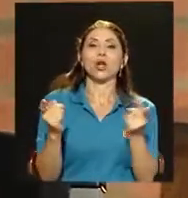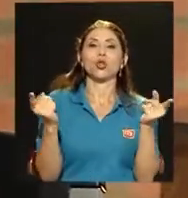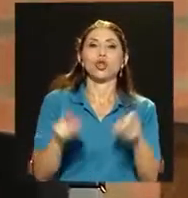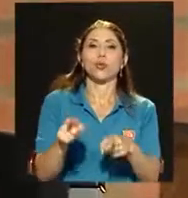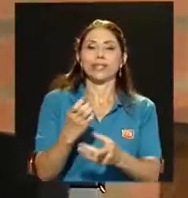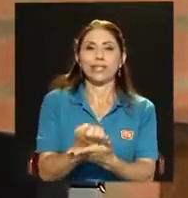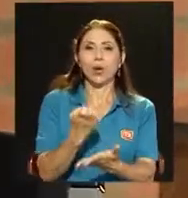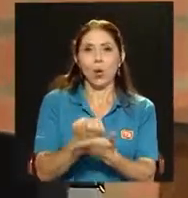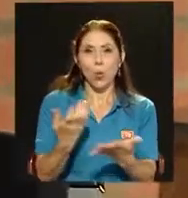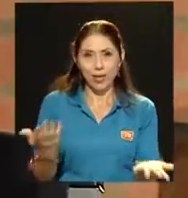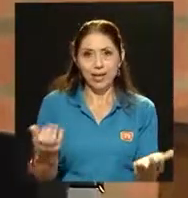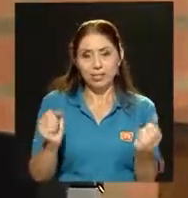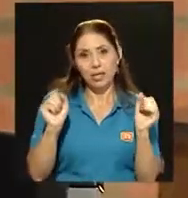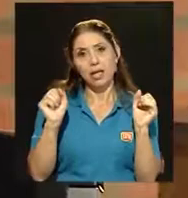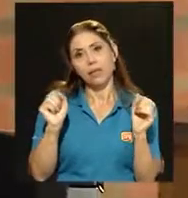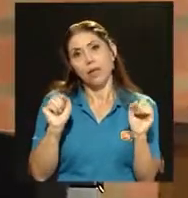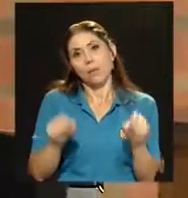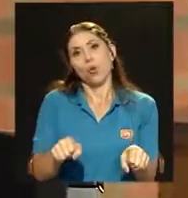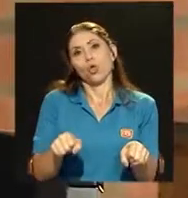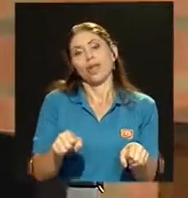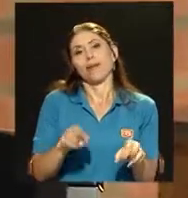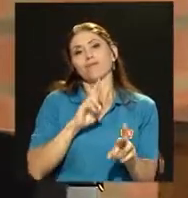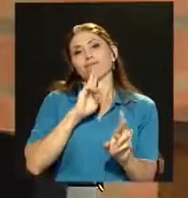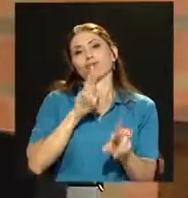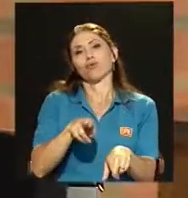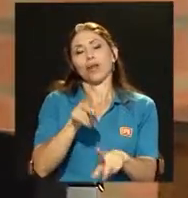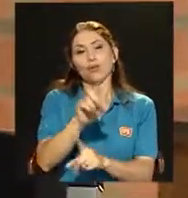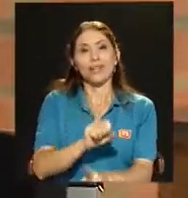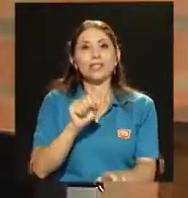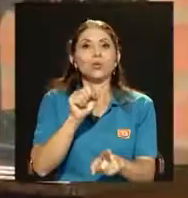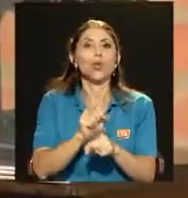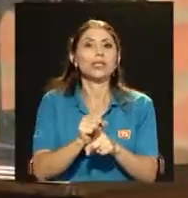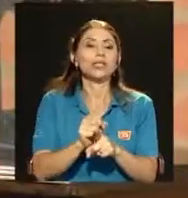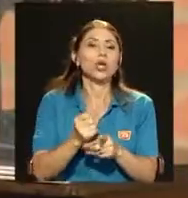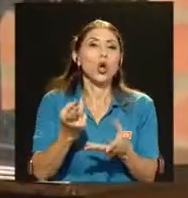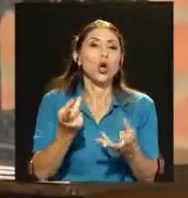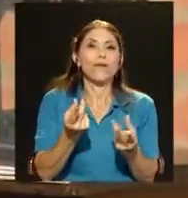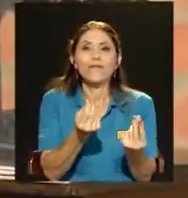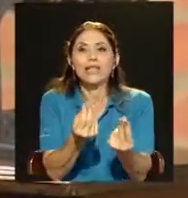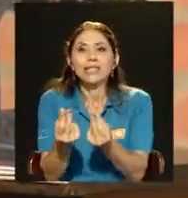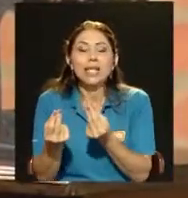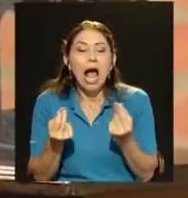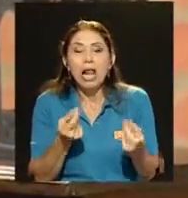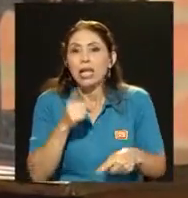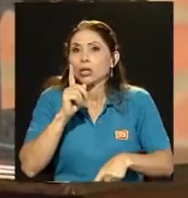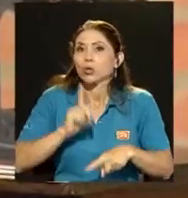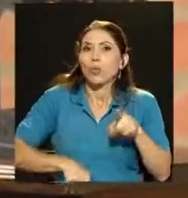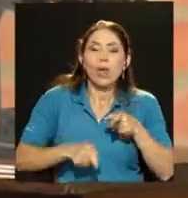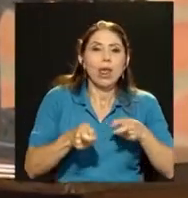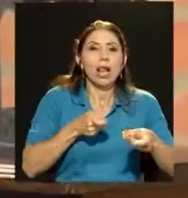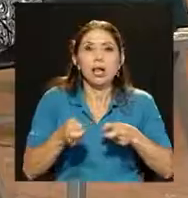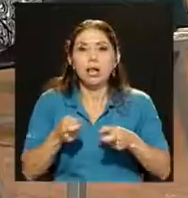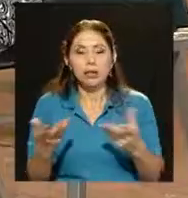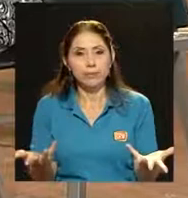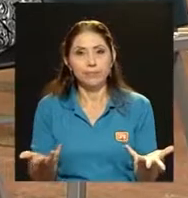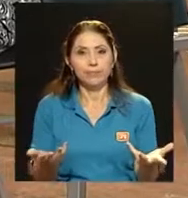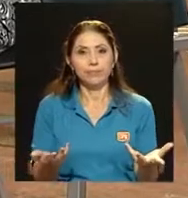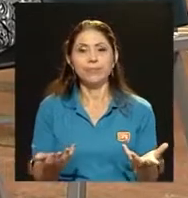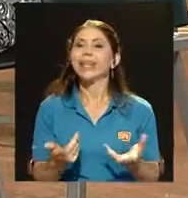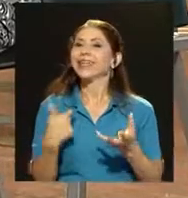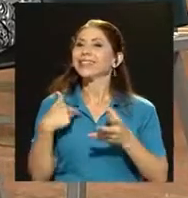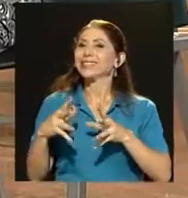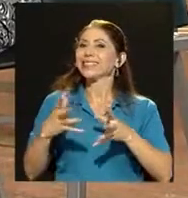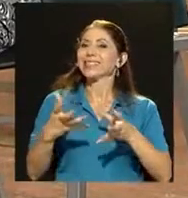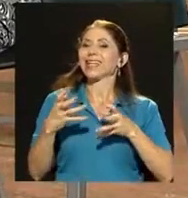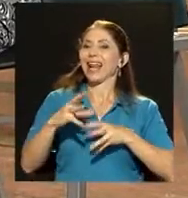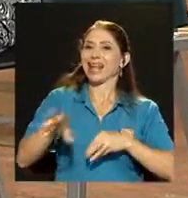que podría traer una situación fiscal insostenible. Ahí sí quisiera quizás agregar, porque a